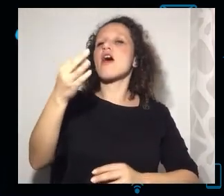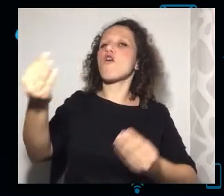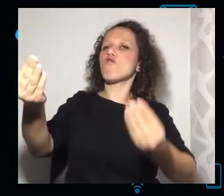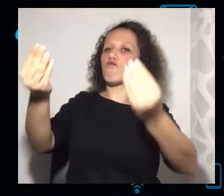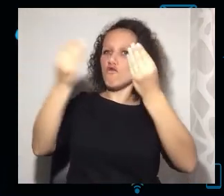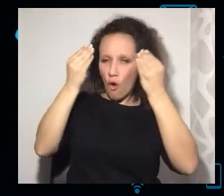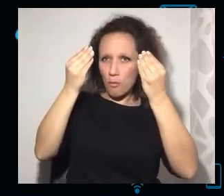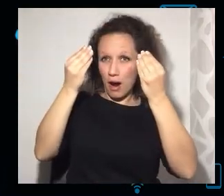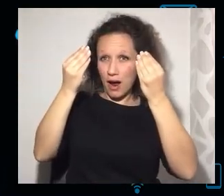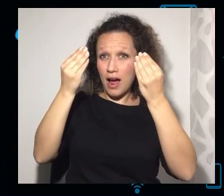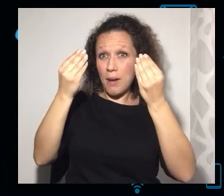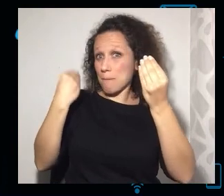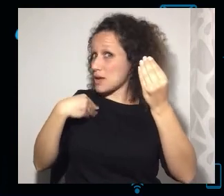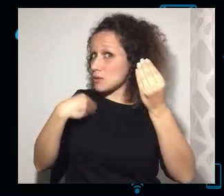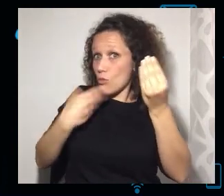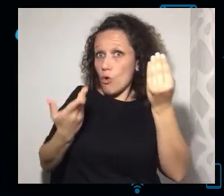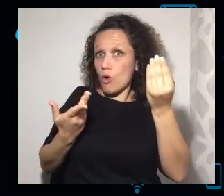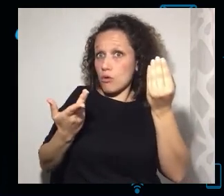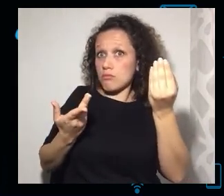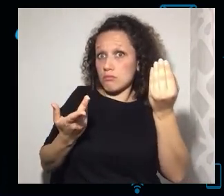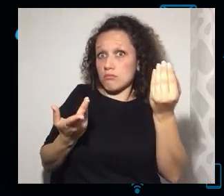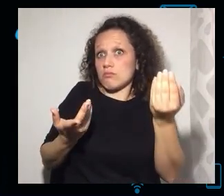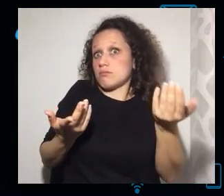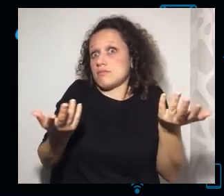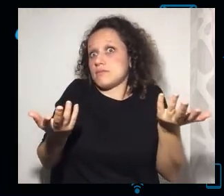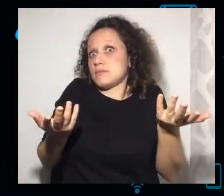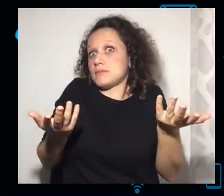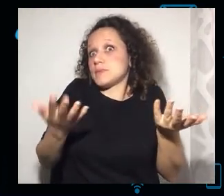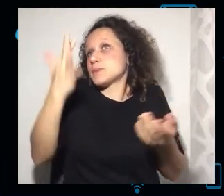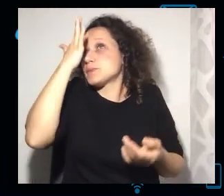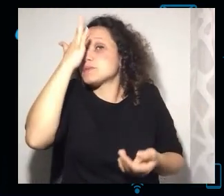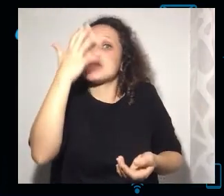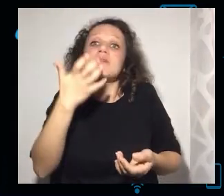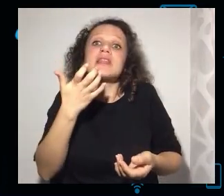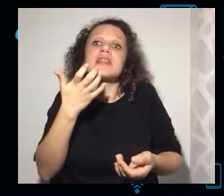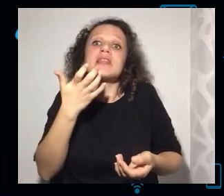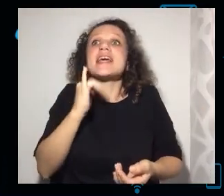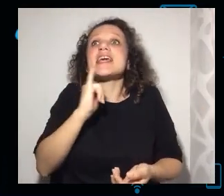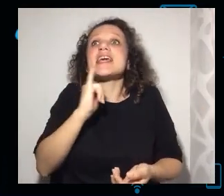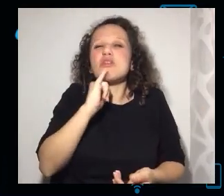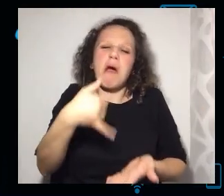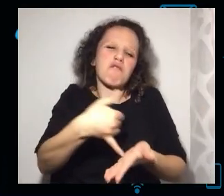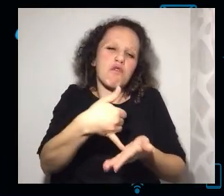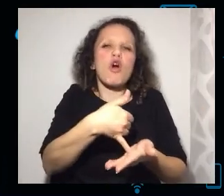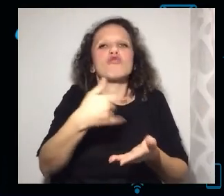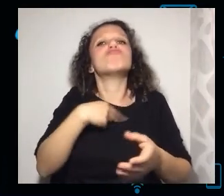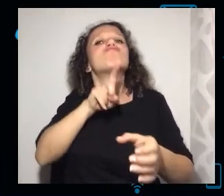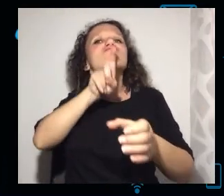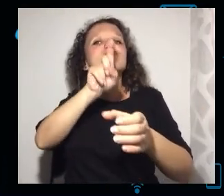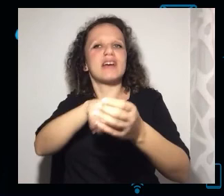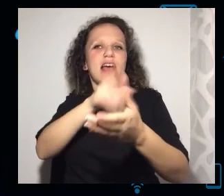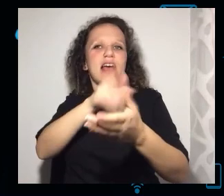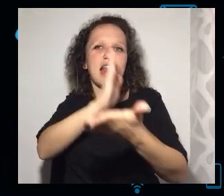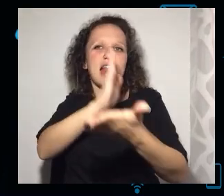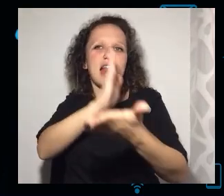tiene que ser parte de la misma manera que uno no sé pues se apunta para mejorar su idioma o para mejorar su